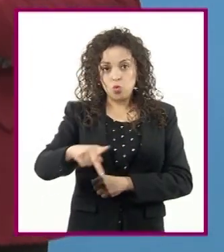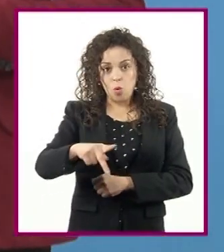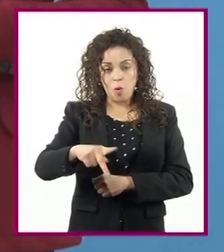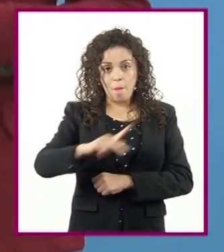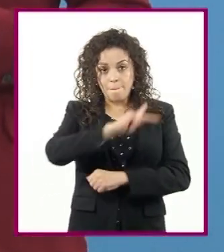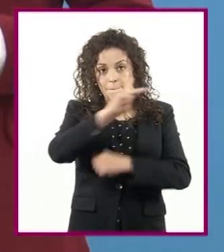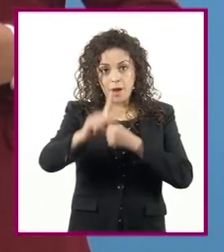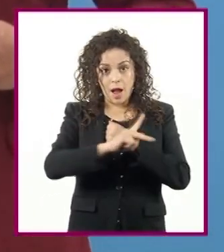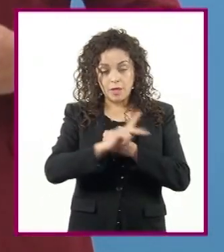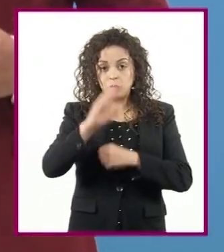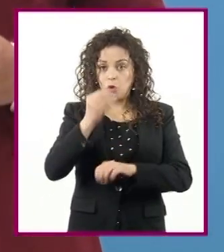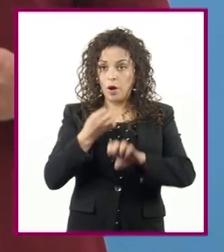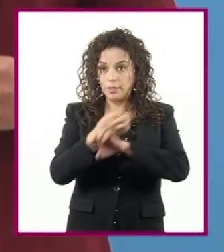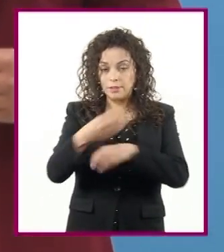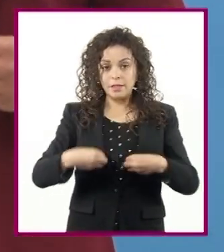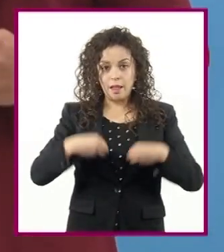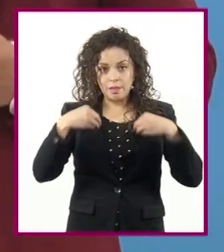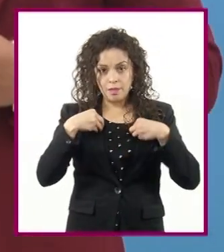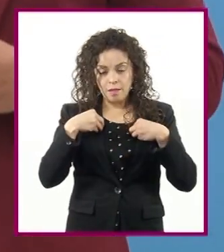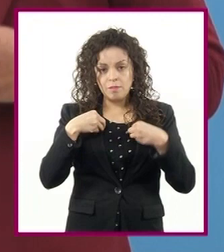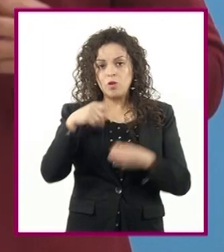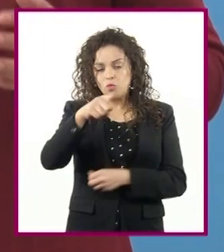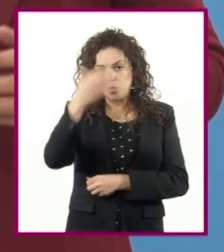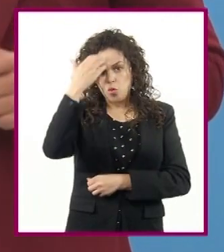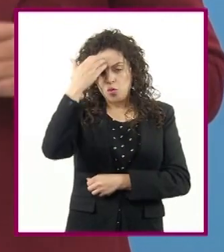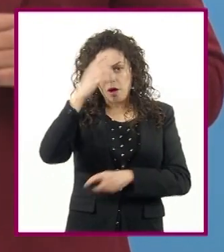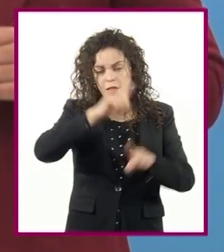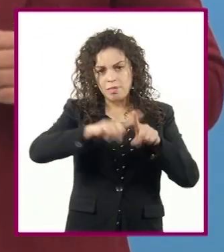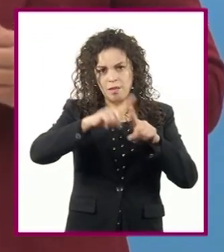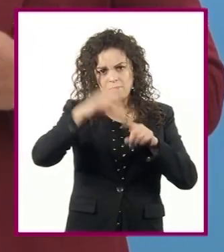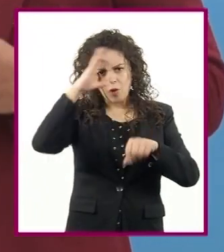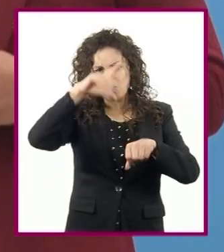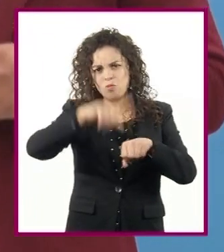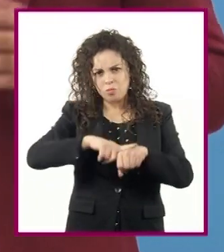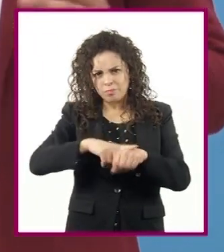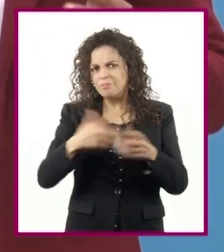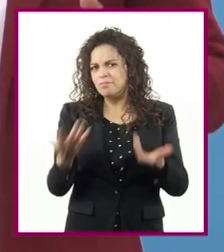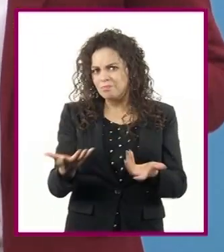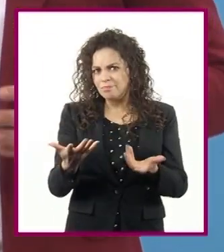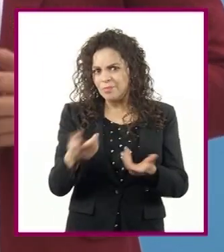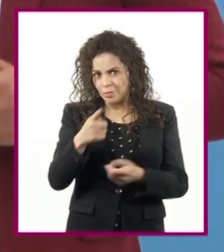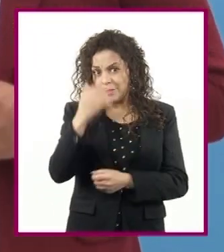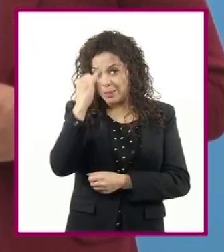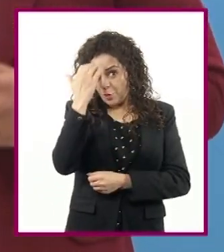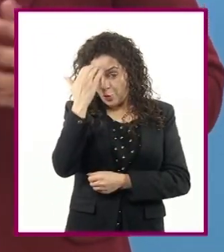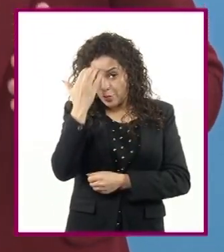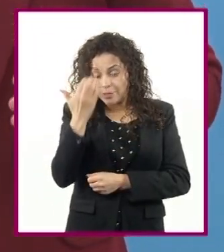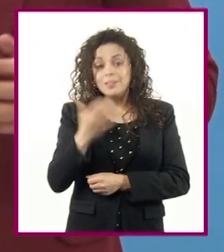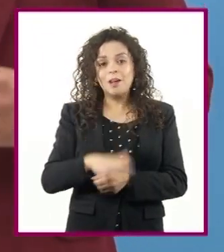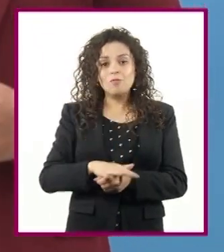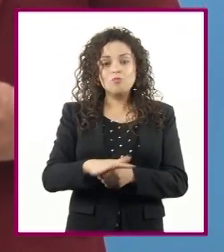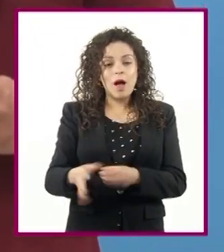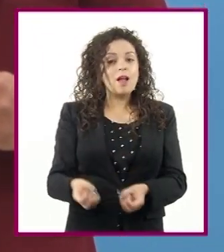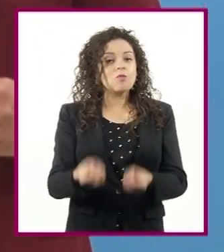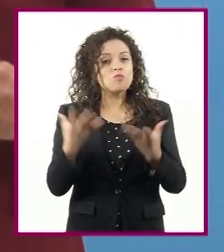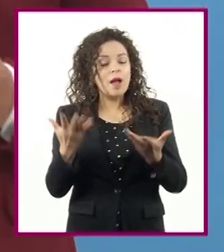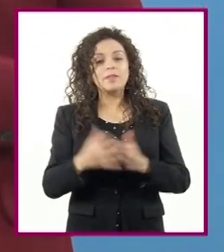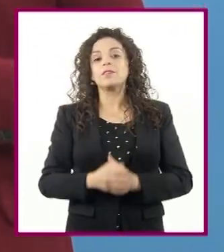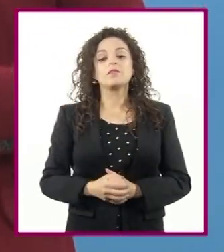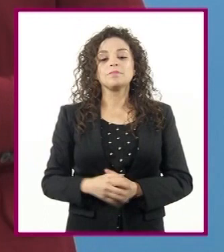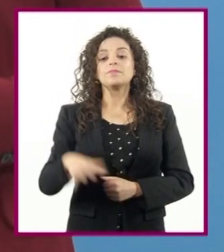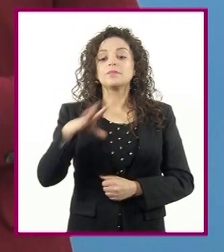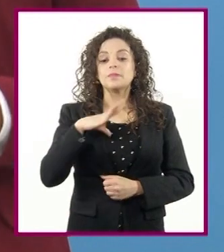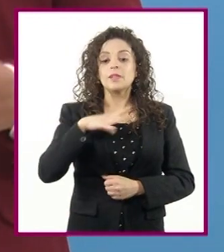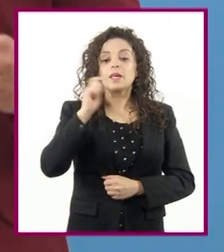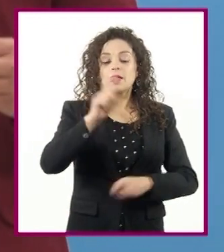estado? Para poder responder correctamente, primero debemos manejar los conceptos de cultura y